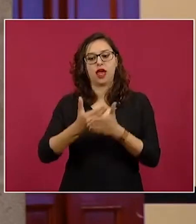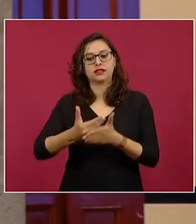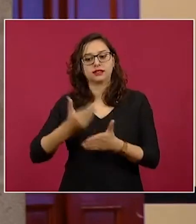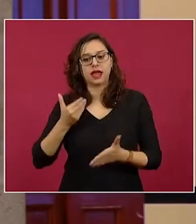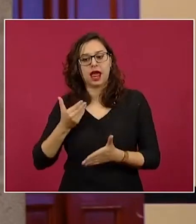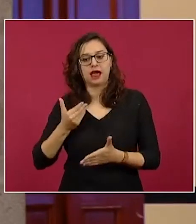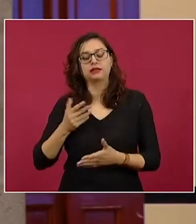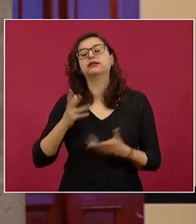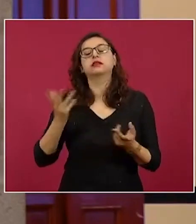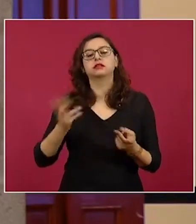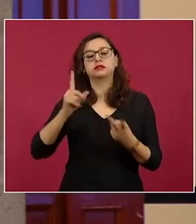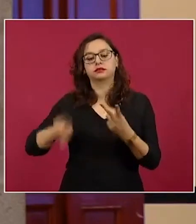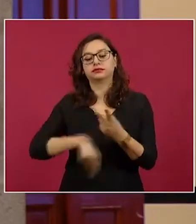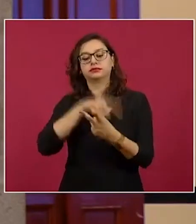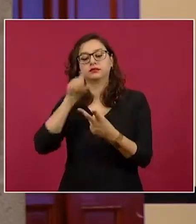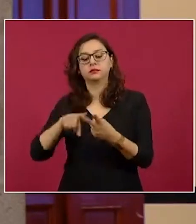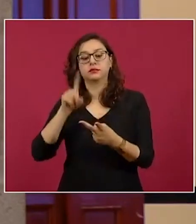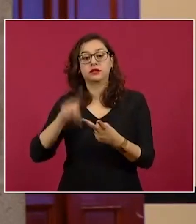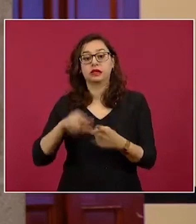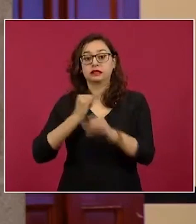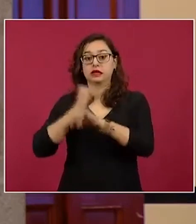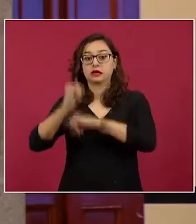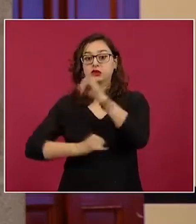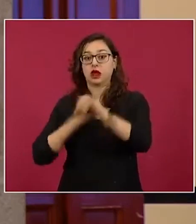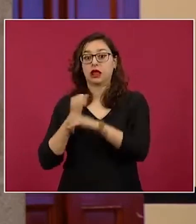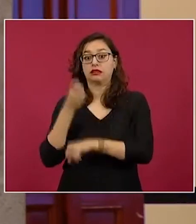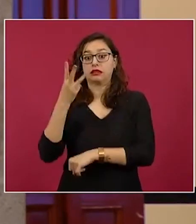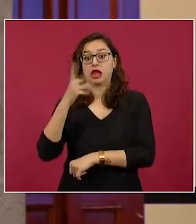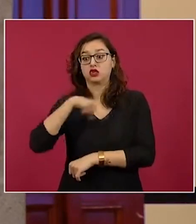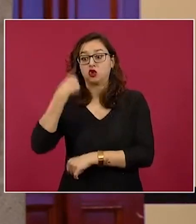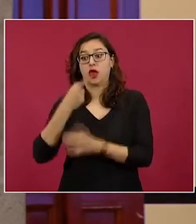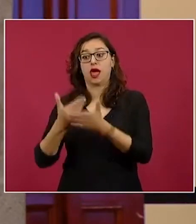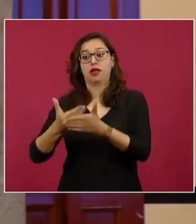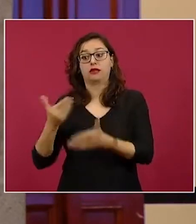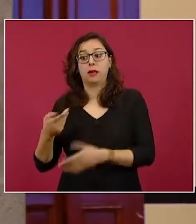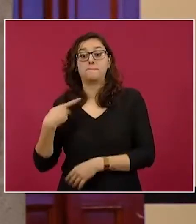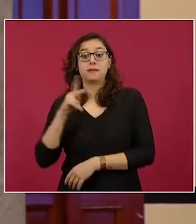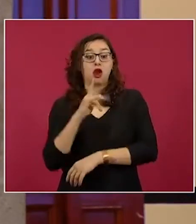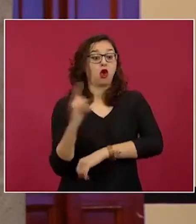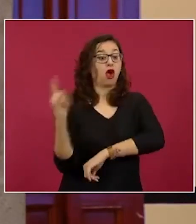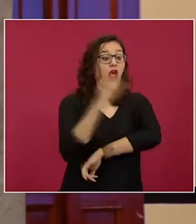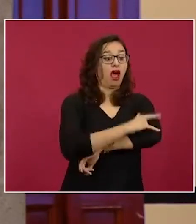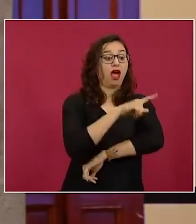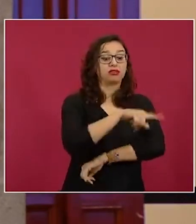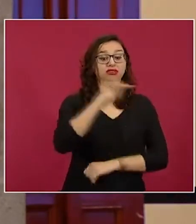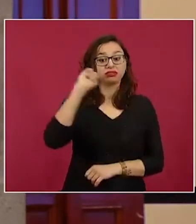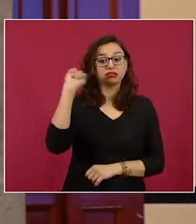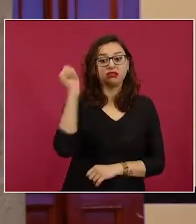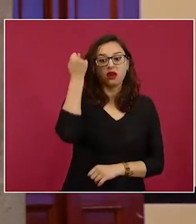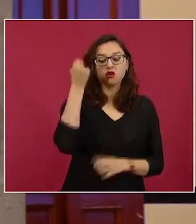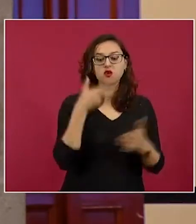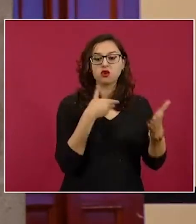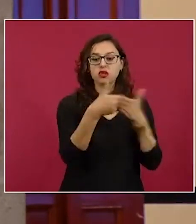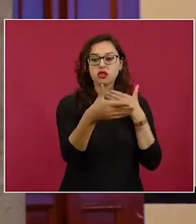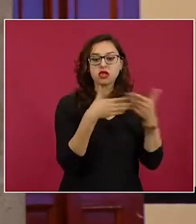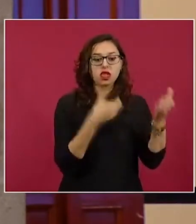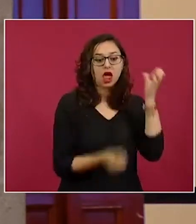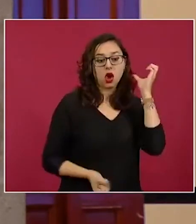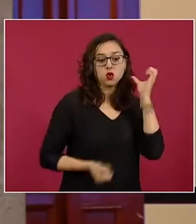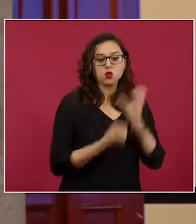toreo estamos con minutos a favor, es decir, el tiempo que se van a tardar en trasladarse